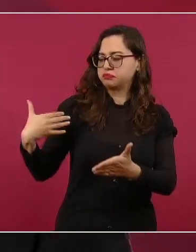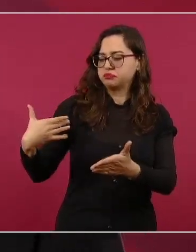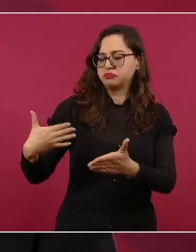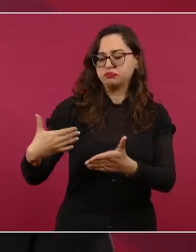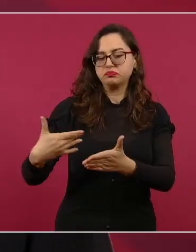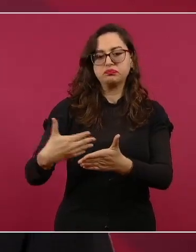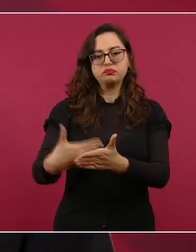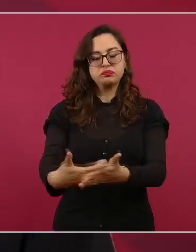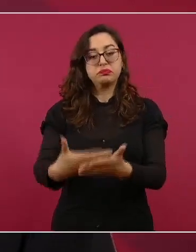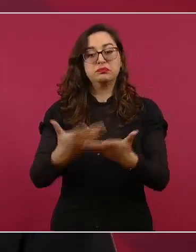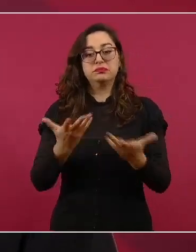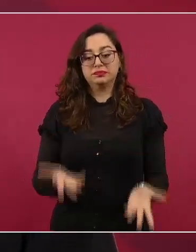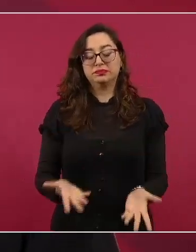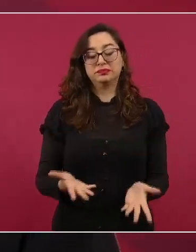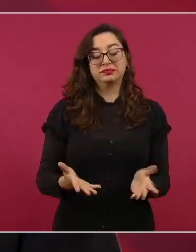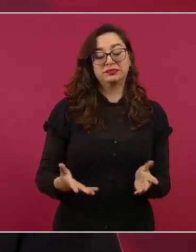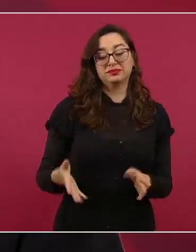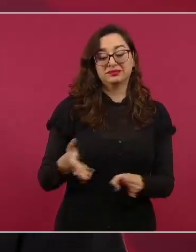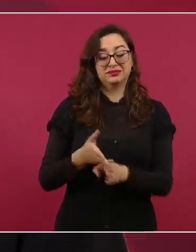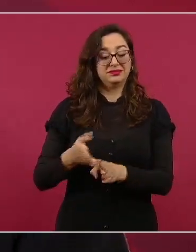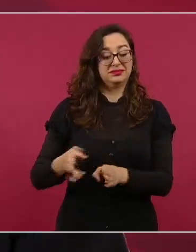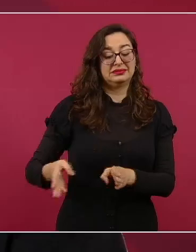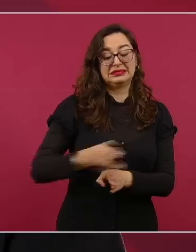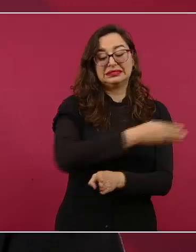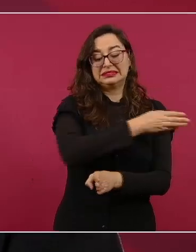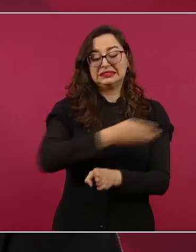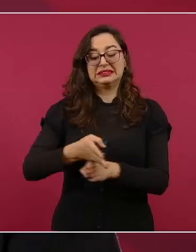padecer del saqueo más grande